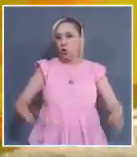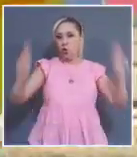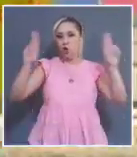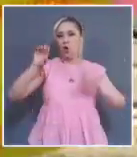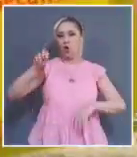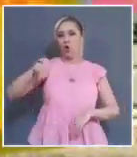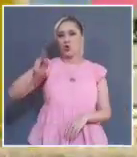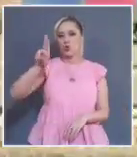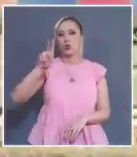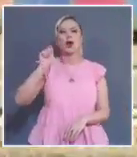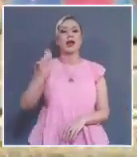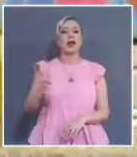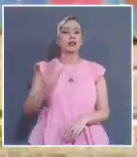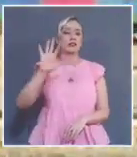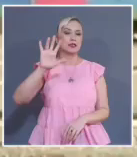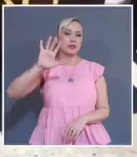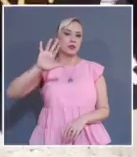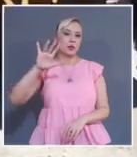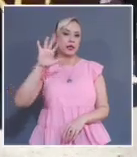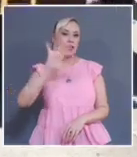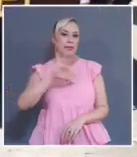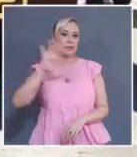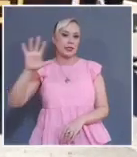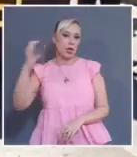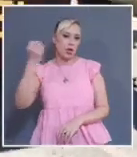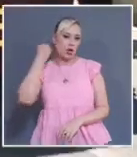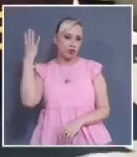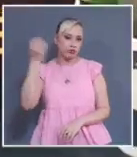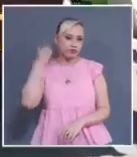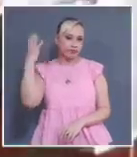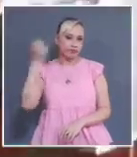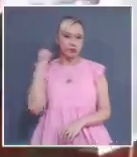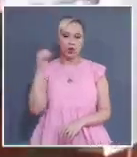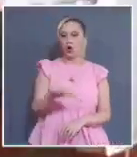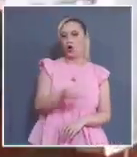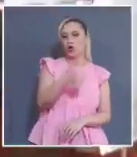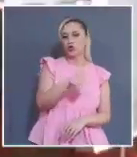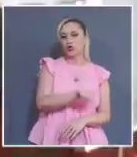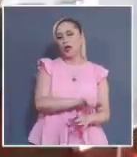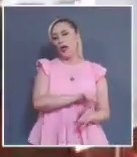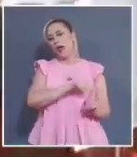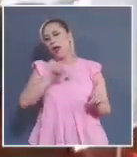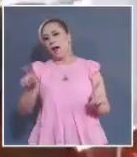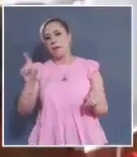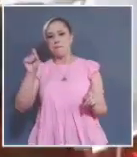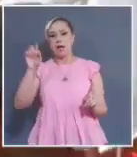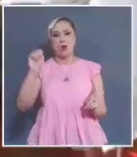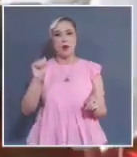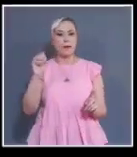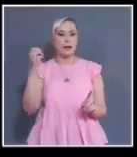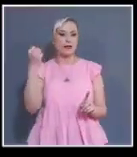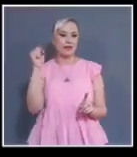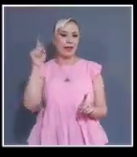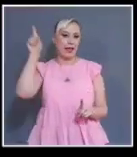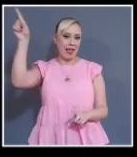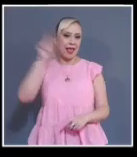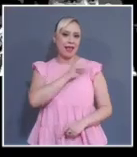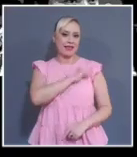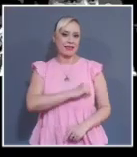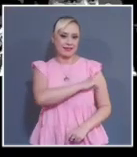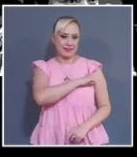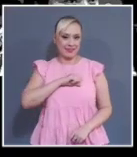periodo de sesiones que se llevará a cabo del 11 al 29 de septiembre en Ginebra. Además de México, se presentarán los informes de Países